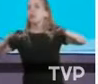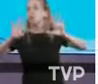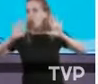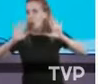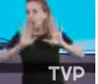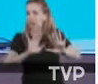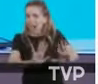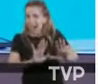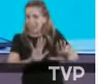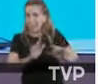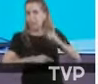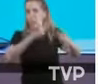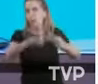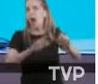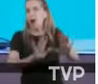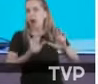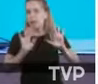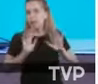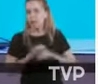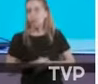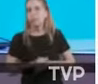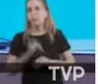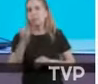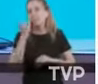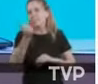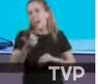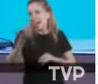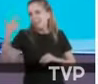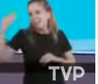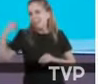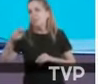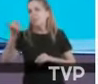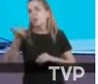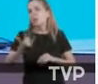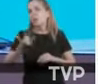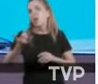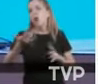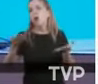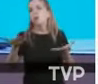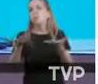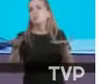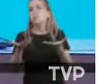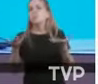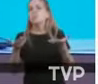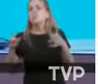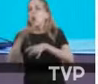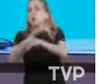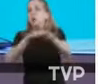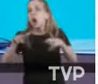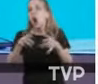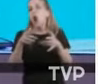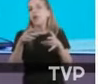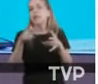vamos a seguir manteniendo. De hecho, ya han circulado posibles montos de aumento